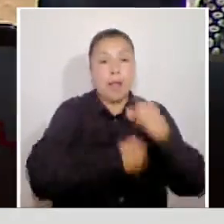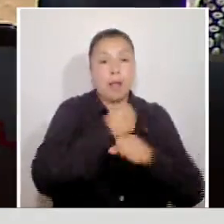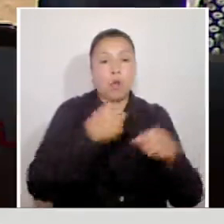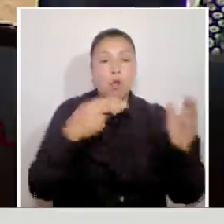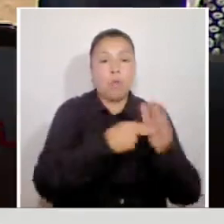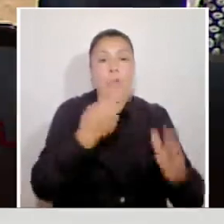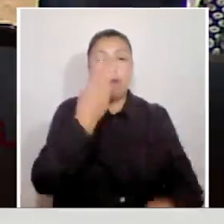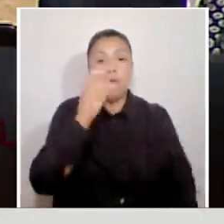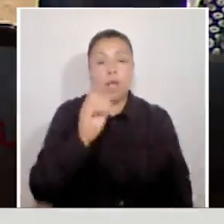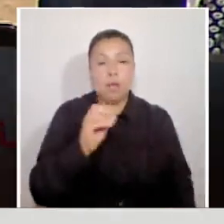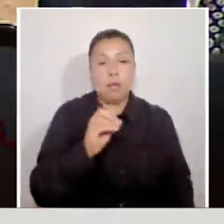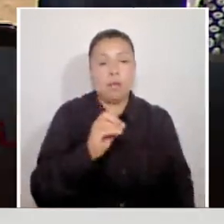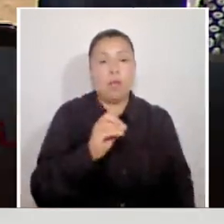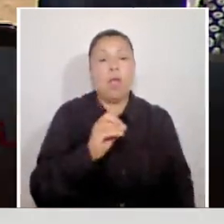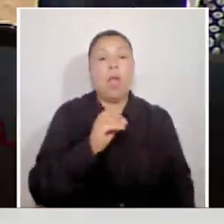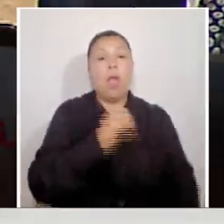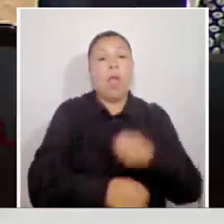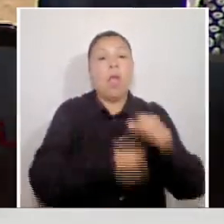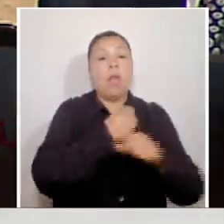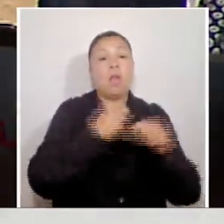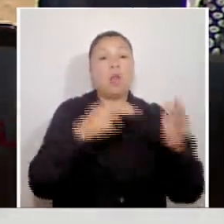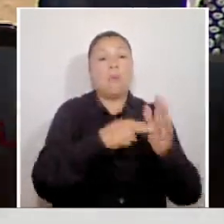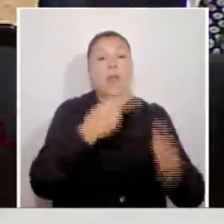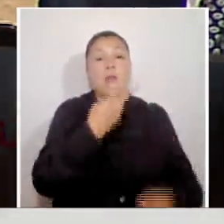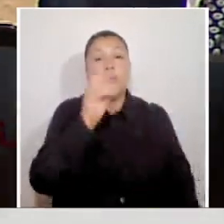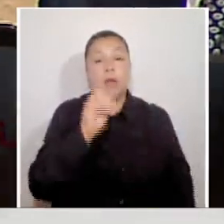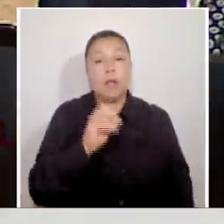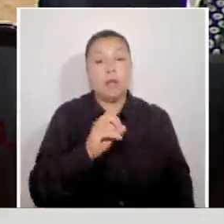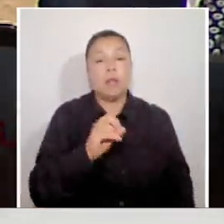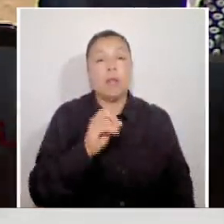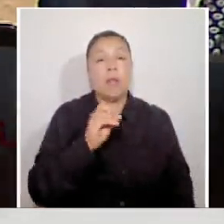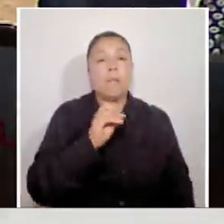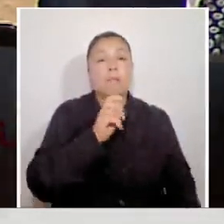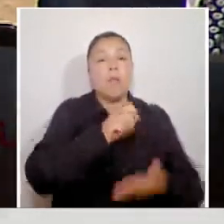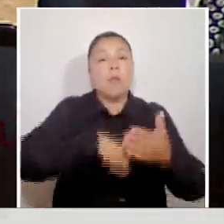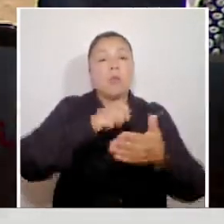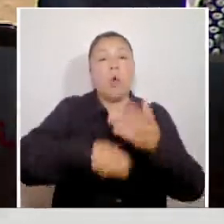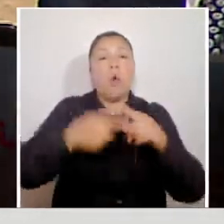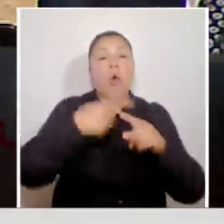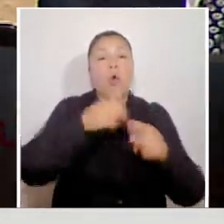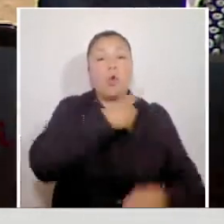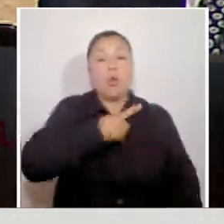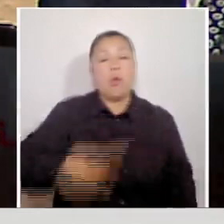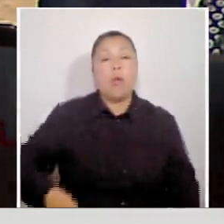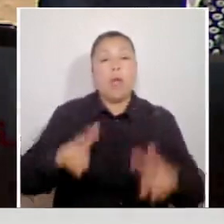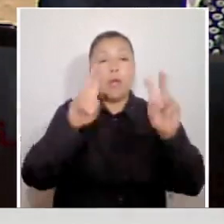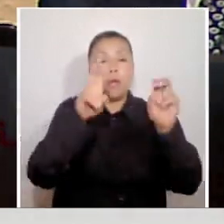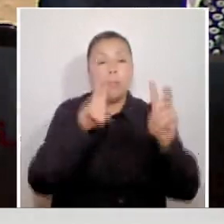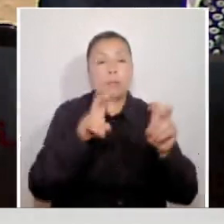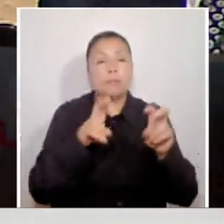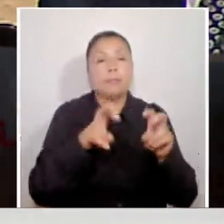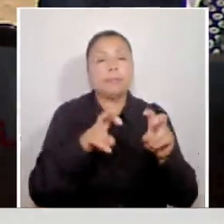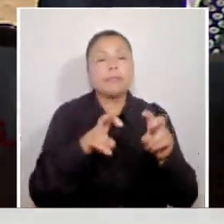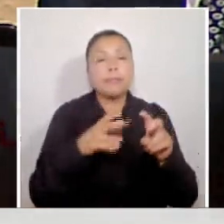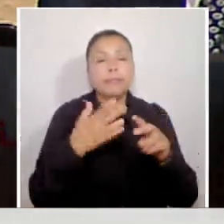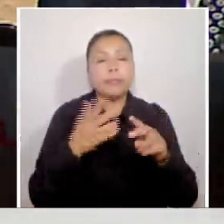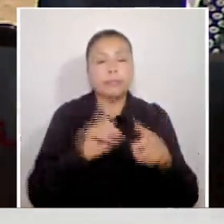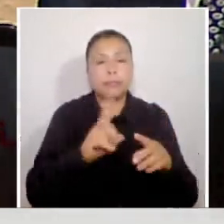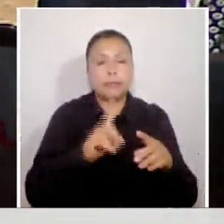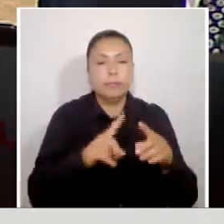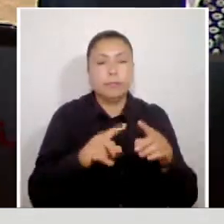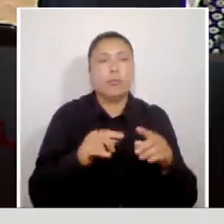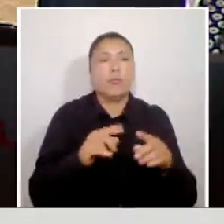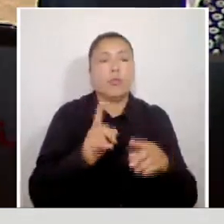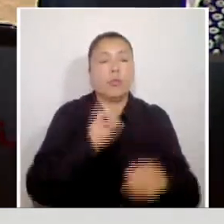20 el año 2020 que suscribí junto a otros parlamentarios en materia de incompatibilidades e inhabilidades de los